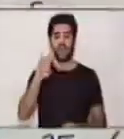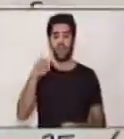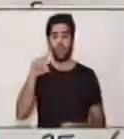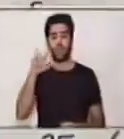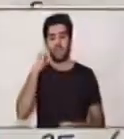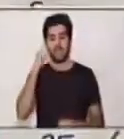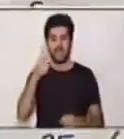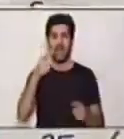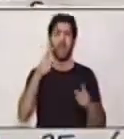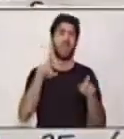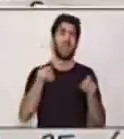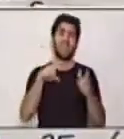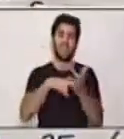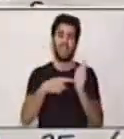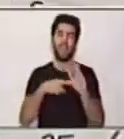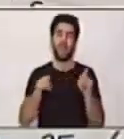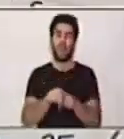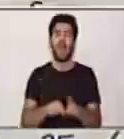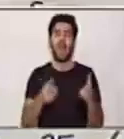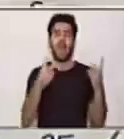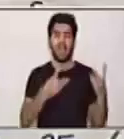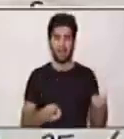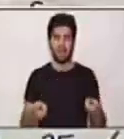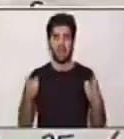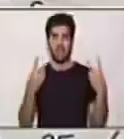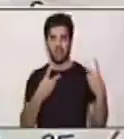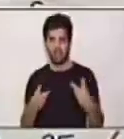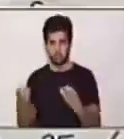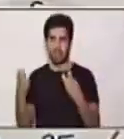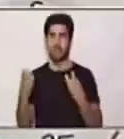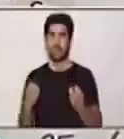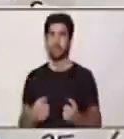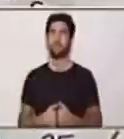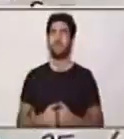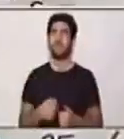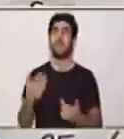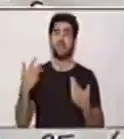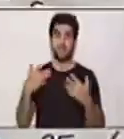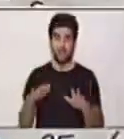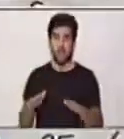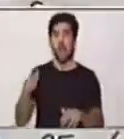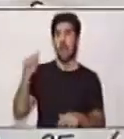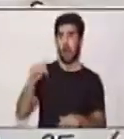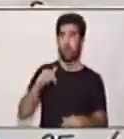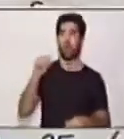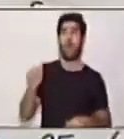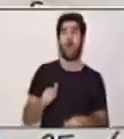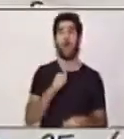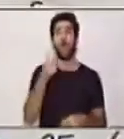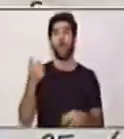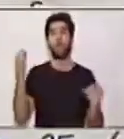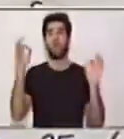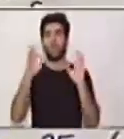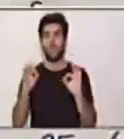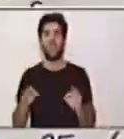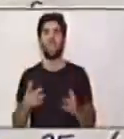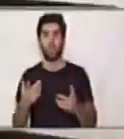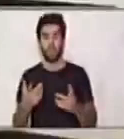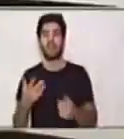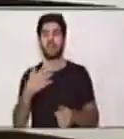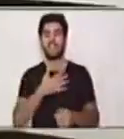cada uno de los intervalos. Vamos a calcular otro valor que es